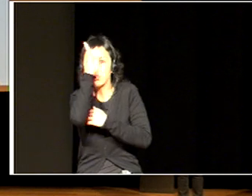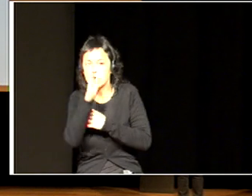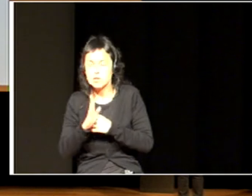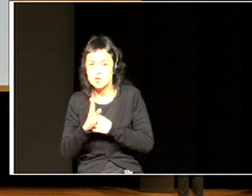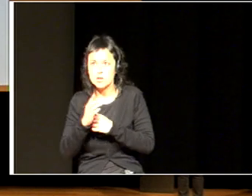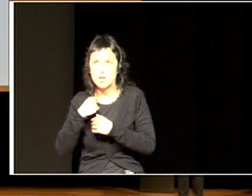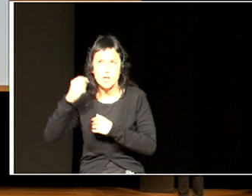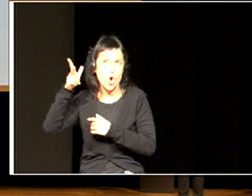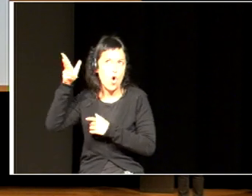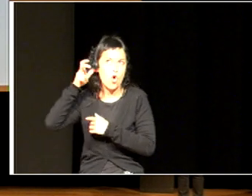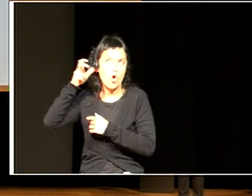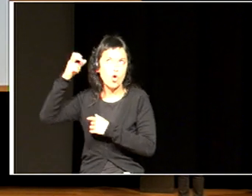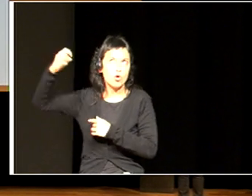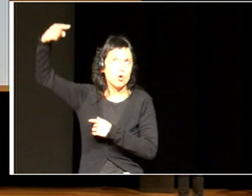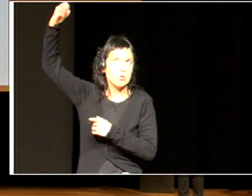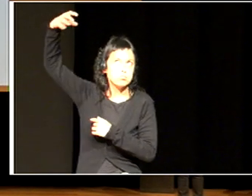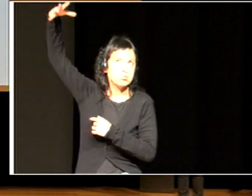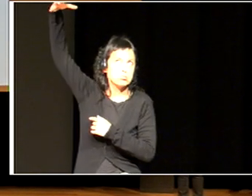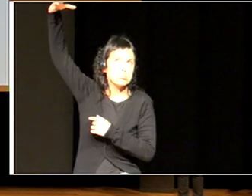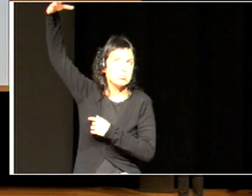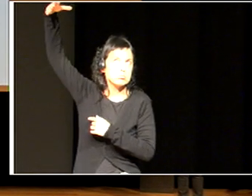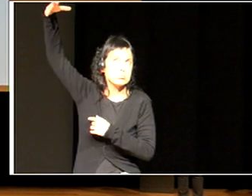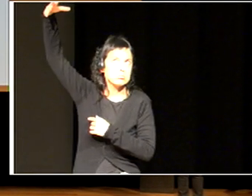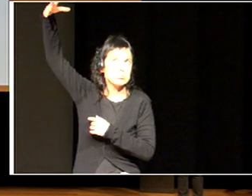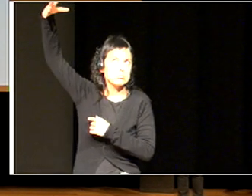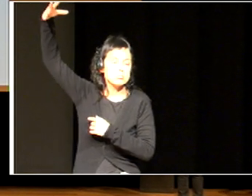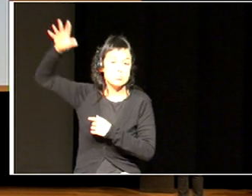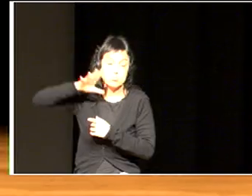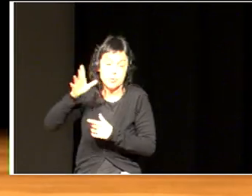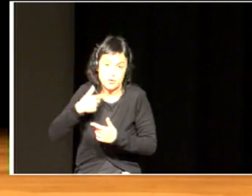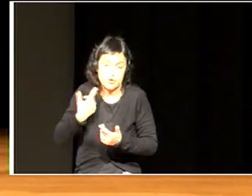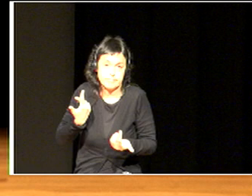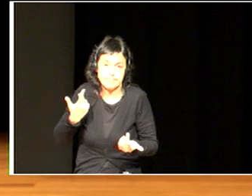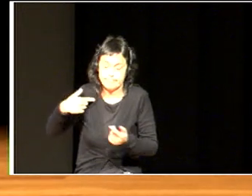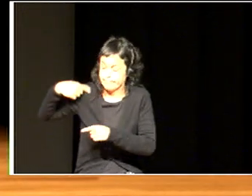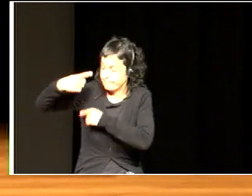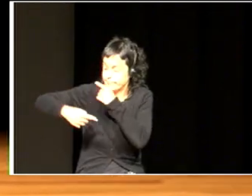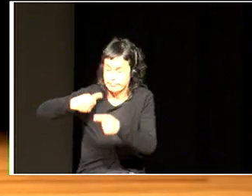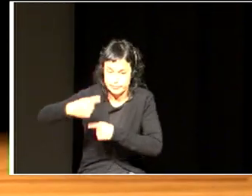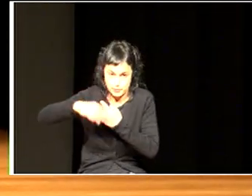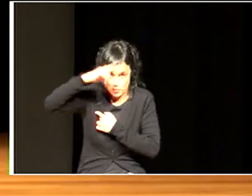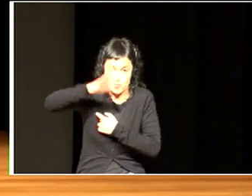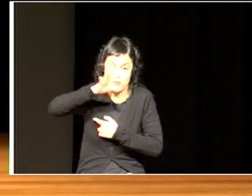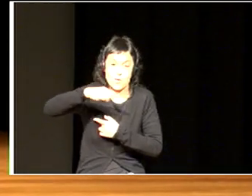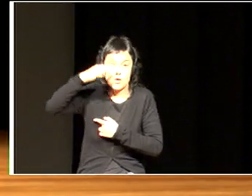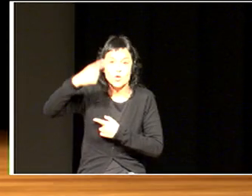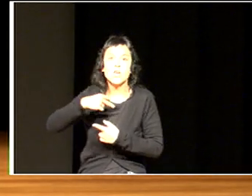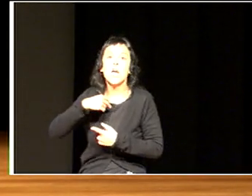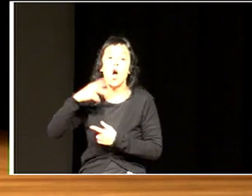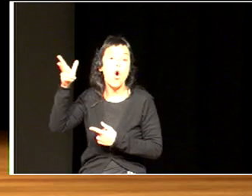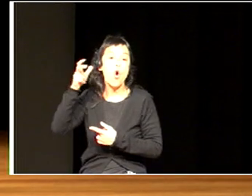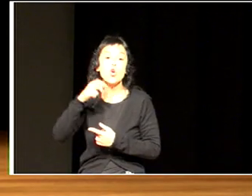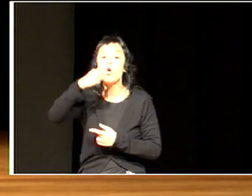desde arriba también por mi mundo simbólico a ver si me entendéis y por mi mochila personal y cultural oigo voz de hombre y desde